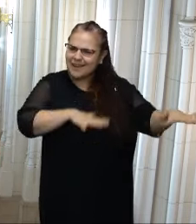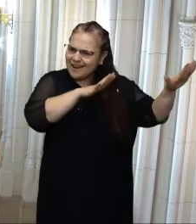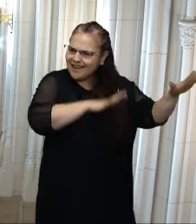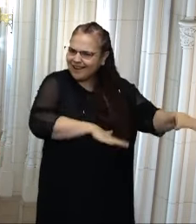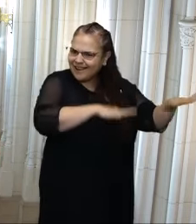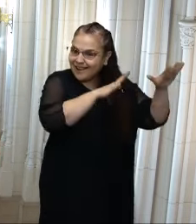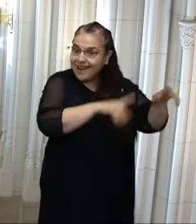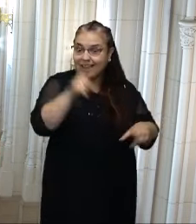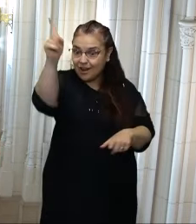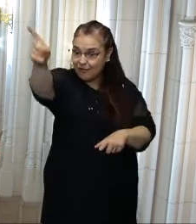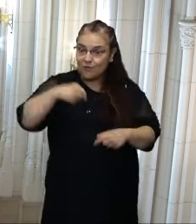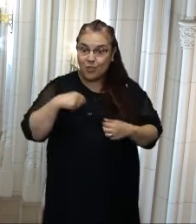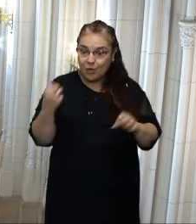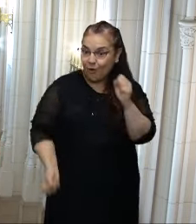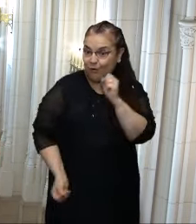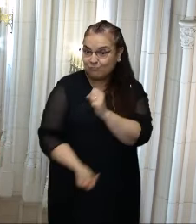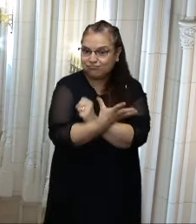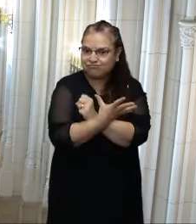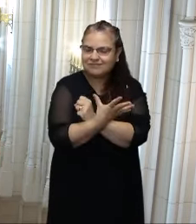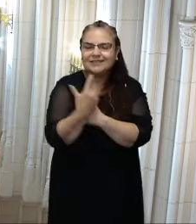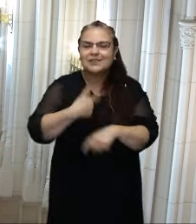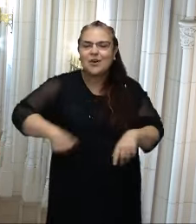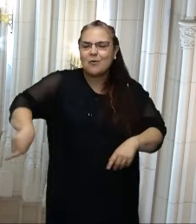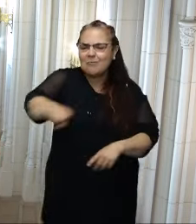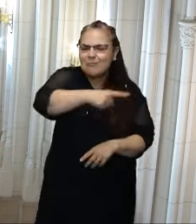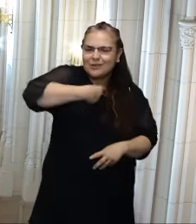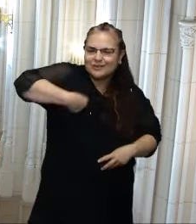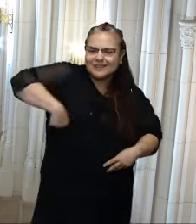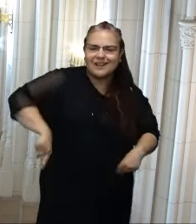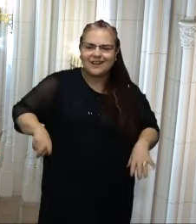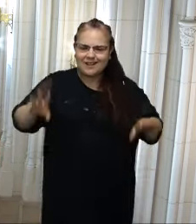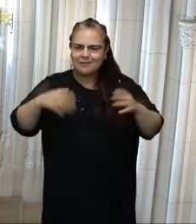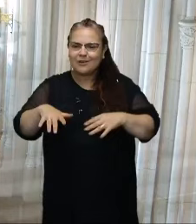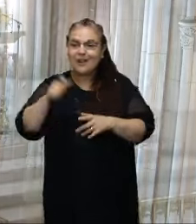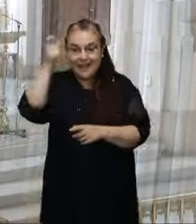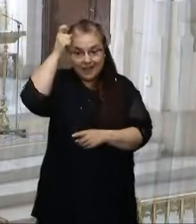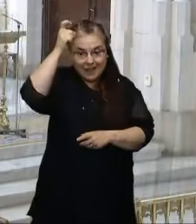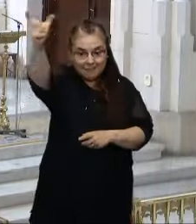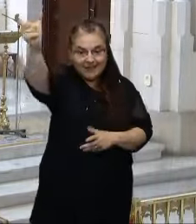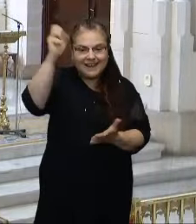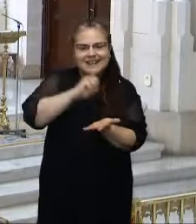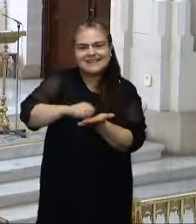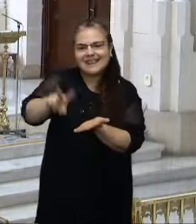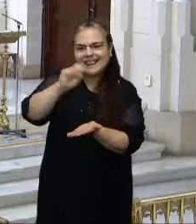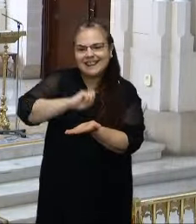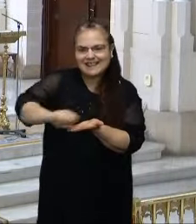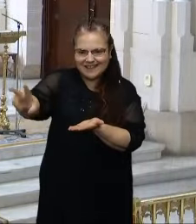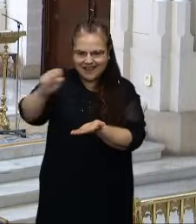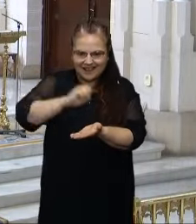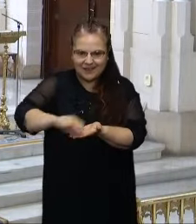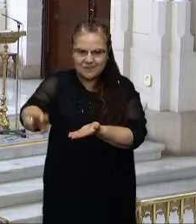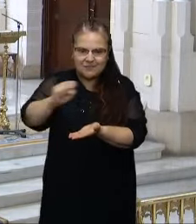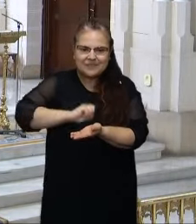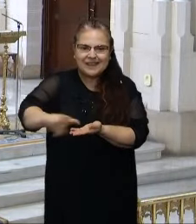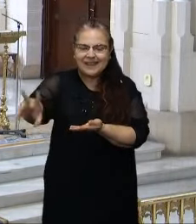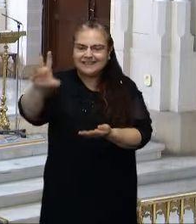iglesia peregrina que él fundó. Somos un pueblo que camina sin